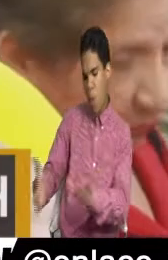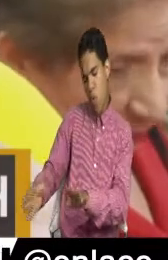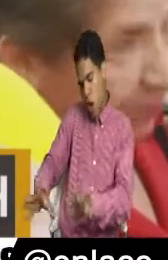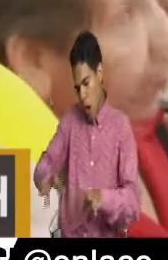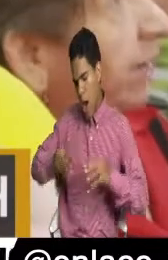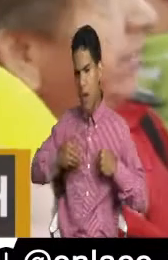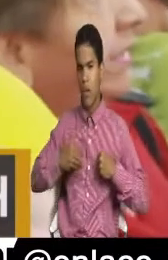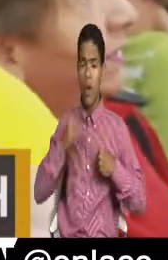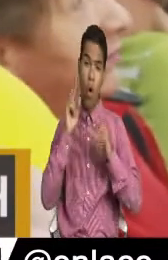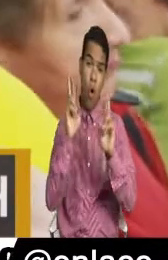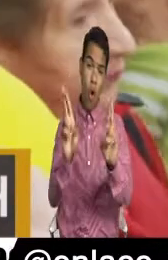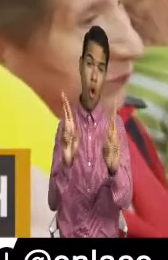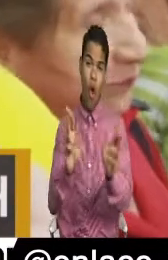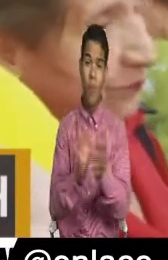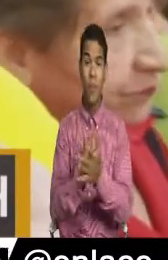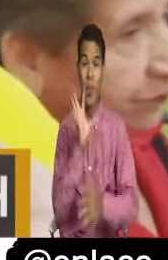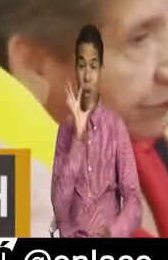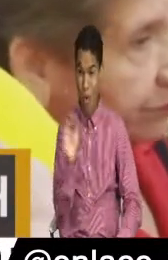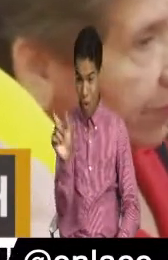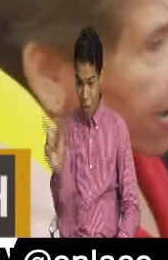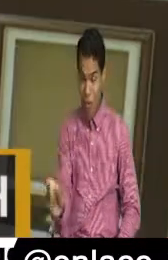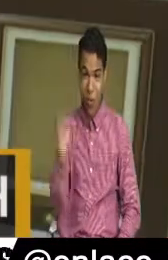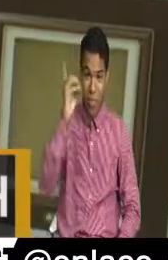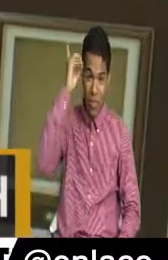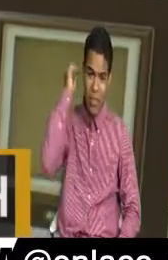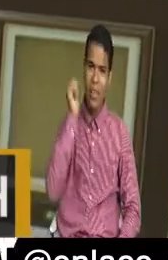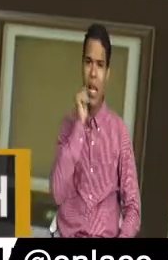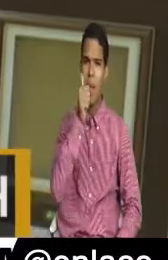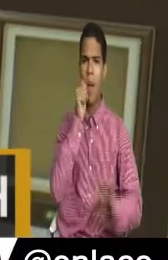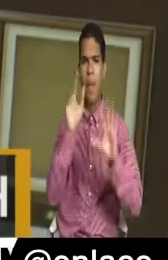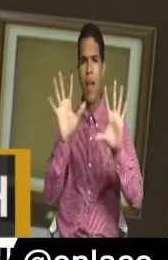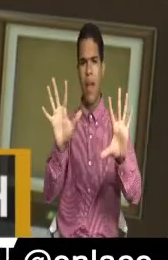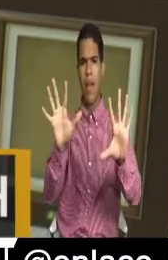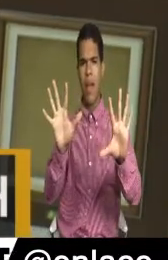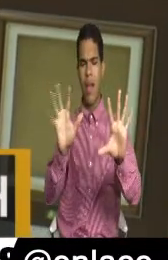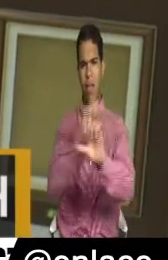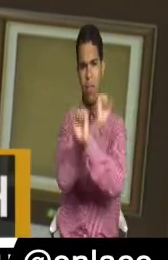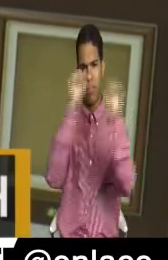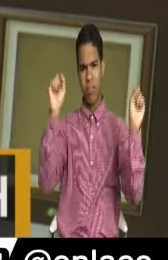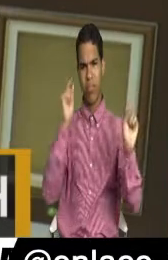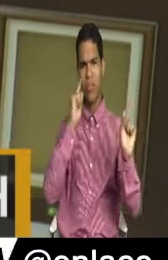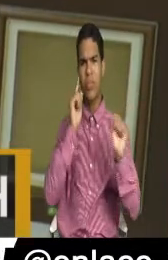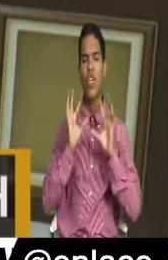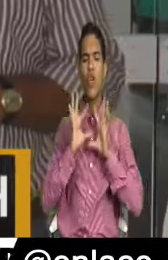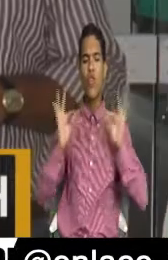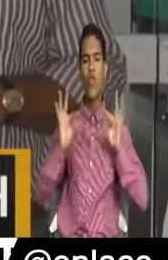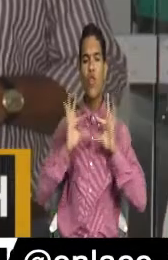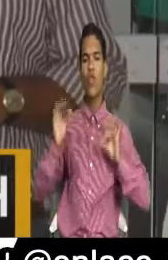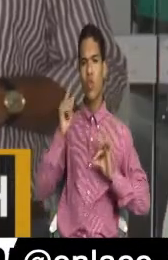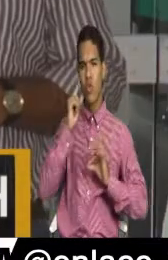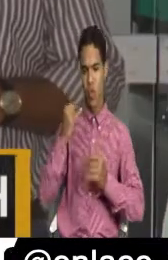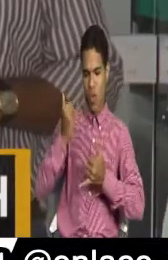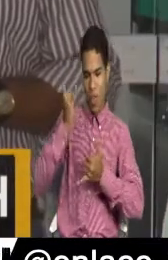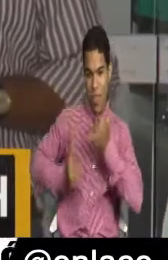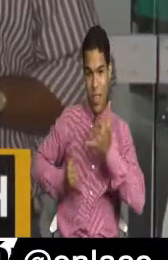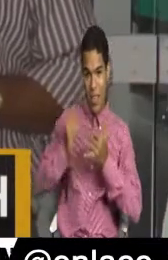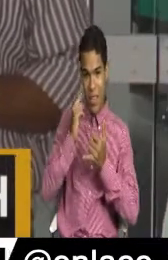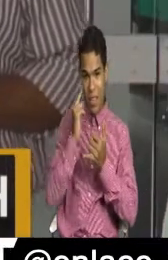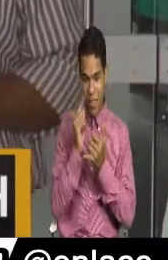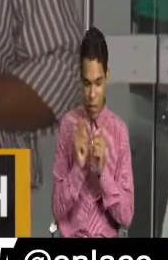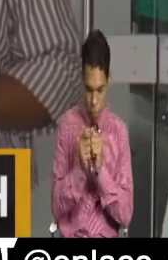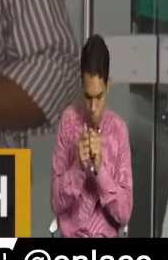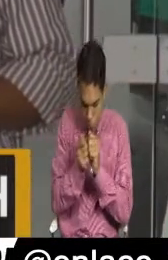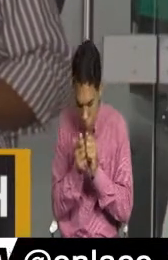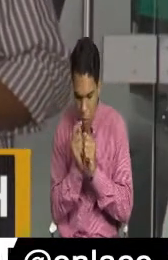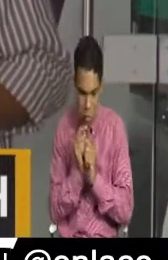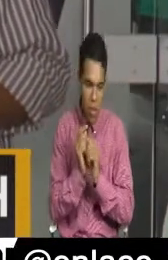difíciles. Echeverría aseguró que para mañana a las 10 en la Eucaristía, donde se le dará el último adiós, entregará un decreto de honores por